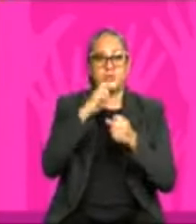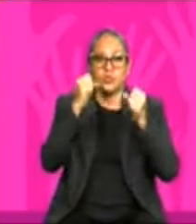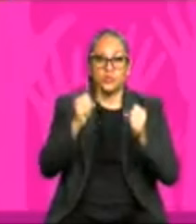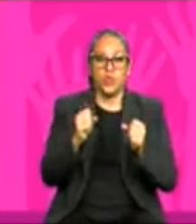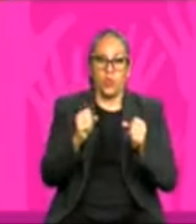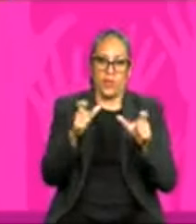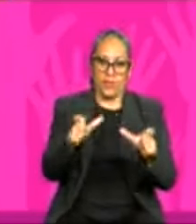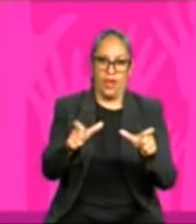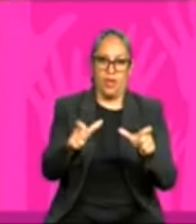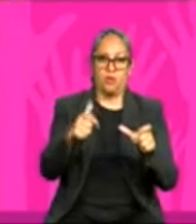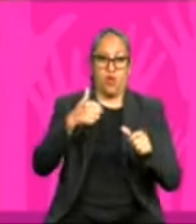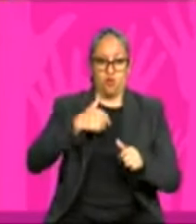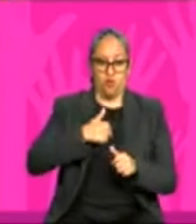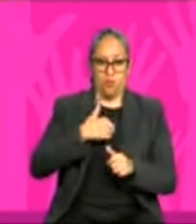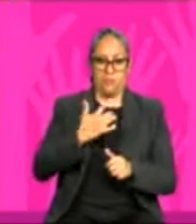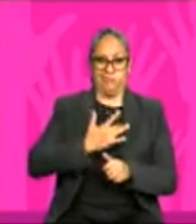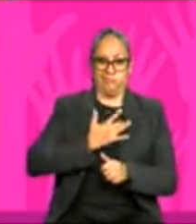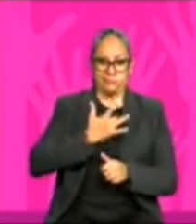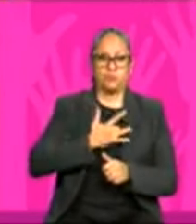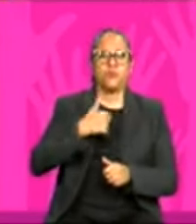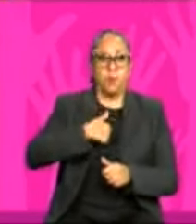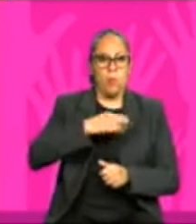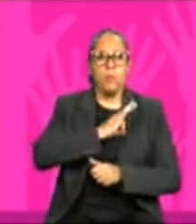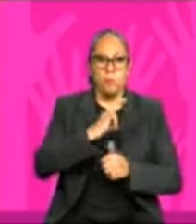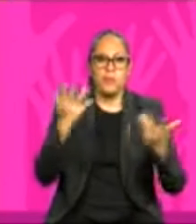mí no me tiembla la mano y tú lo sabes.